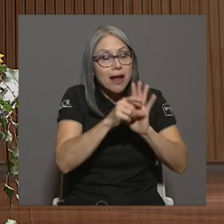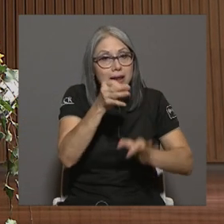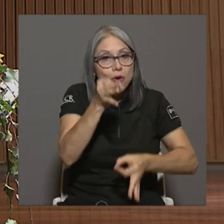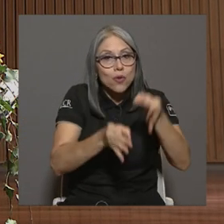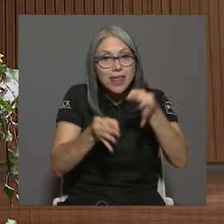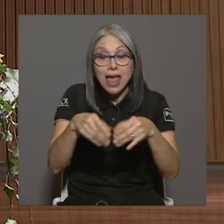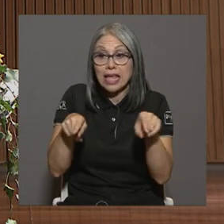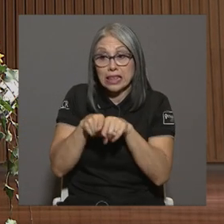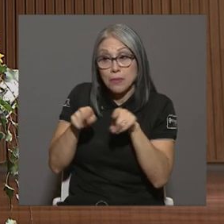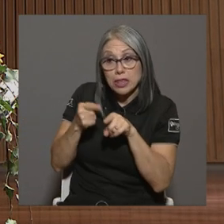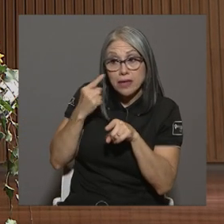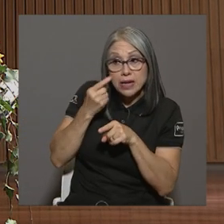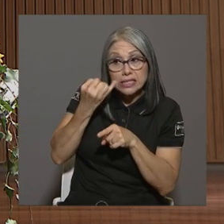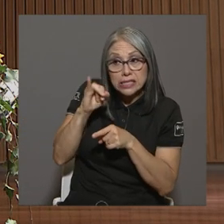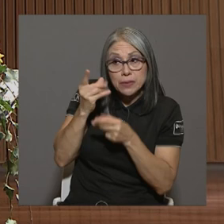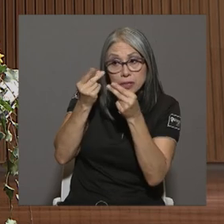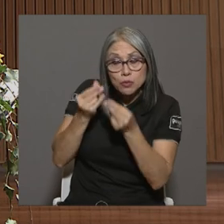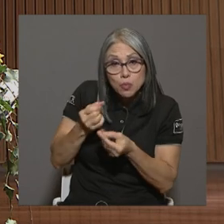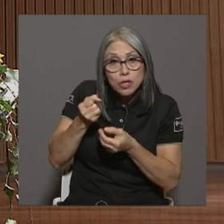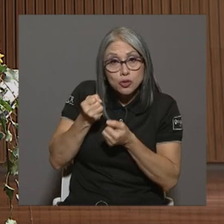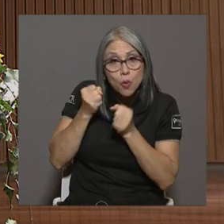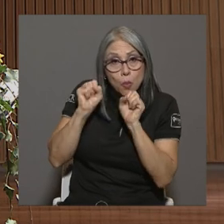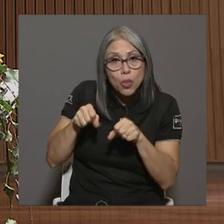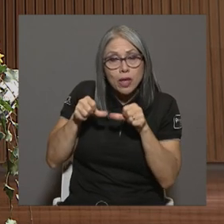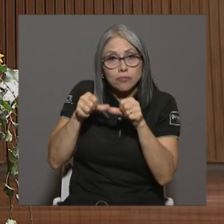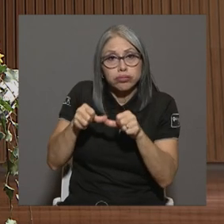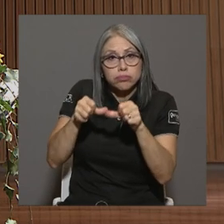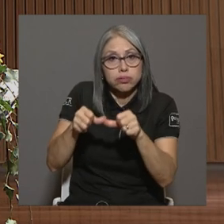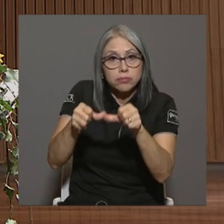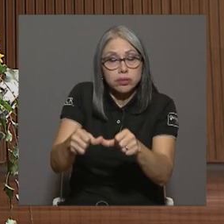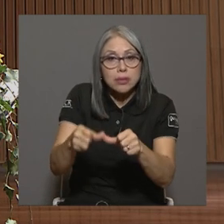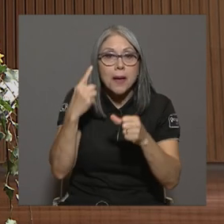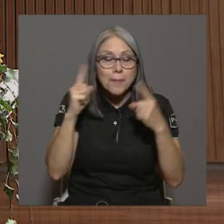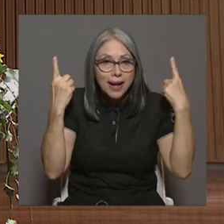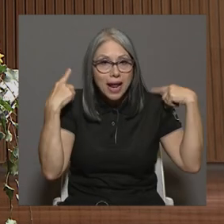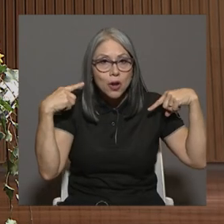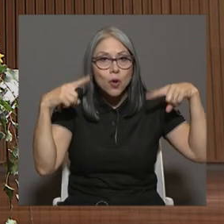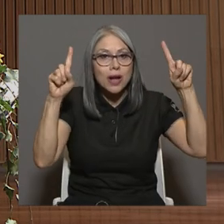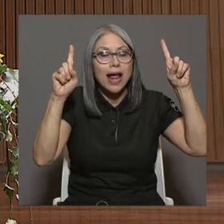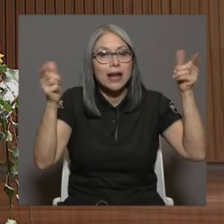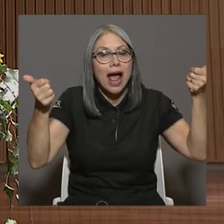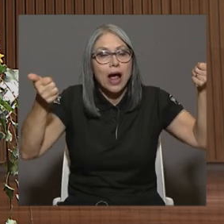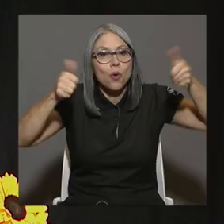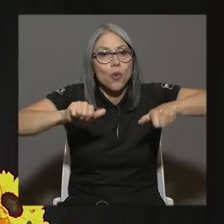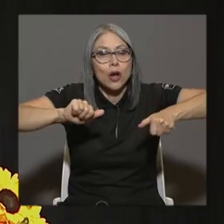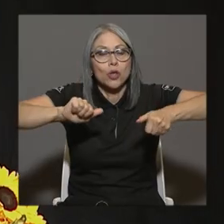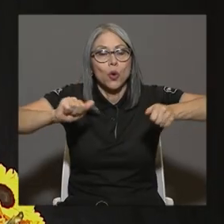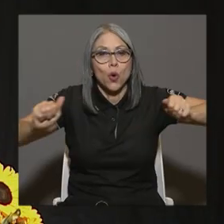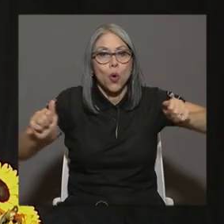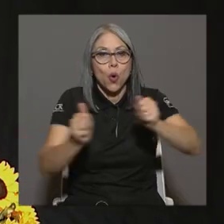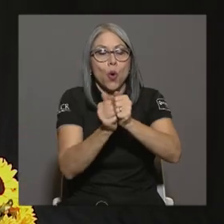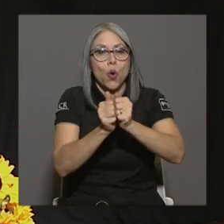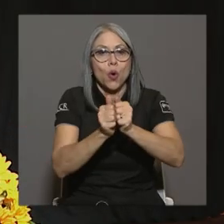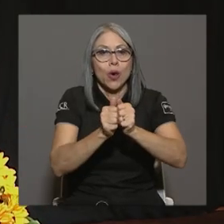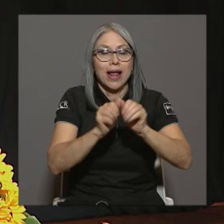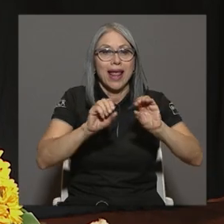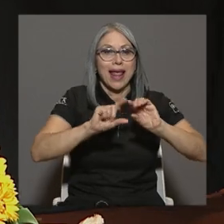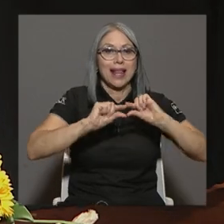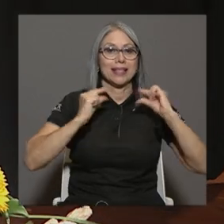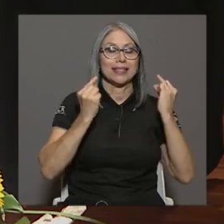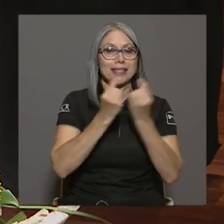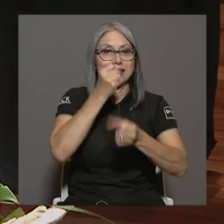sostenibilidad presupuestaria para finalmente lograr un acuerdo en conjunto con el Sindicato de Trabajadores de